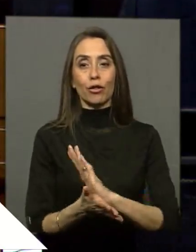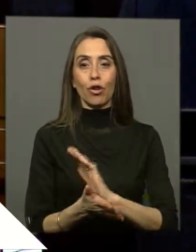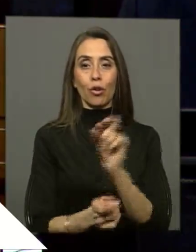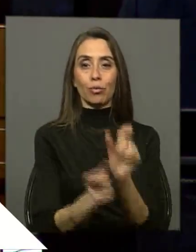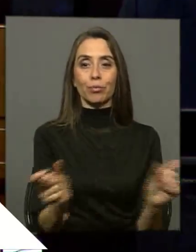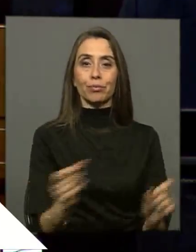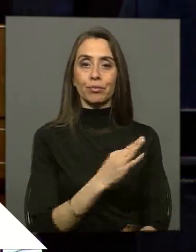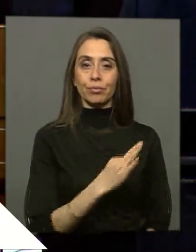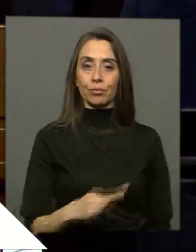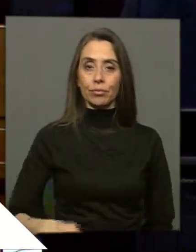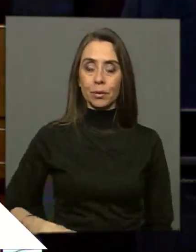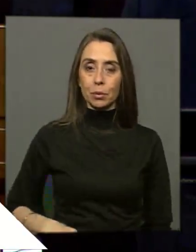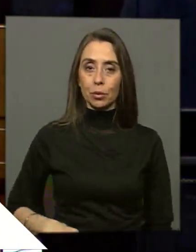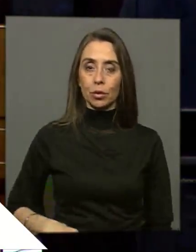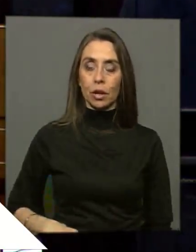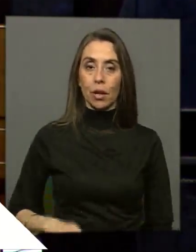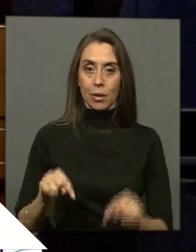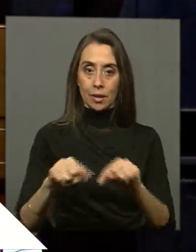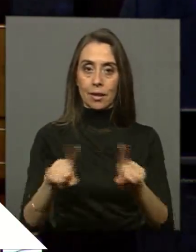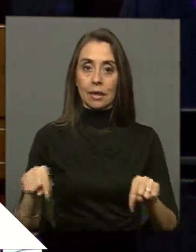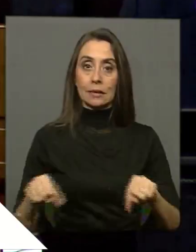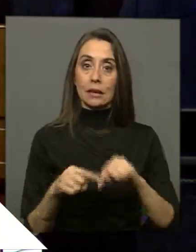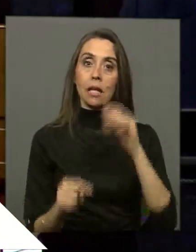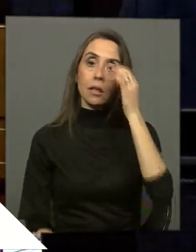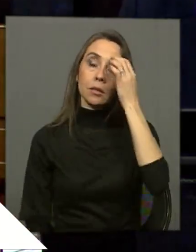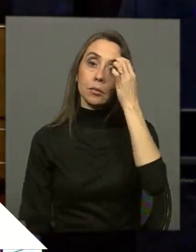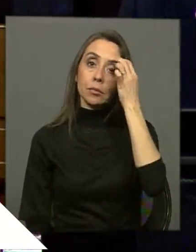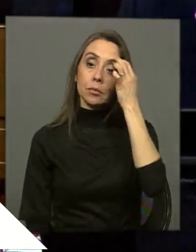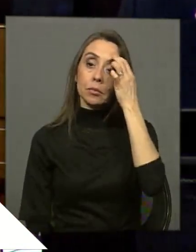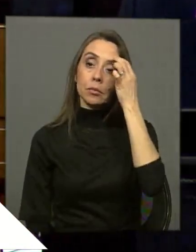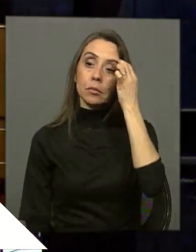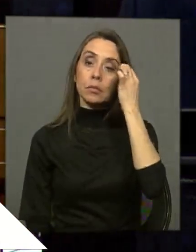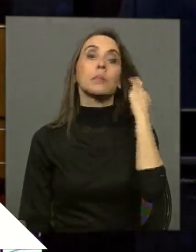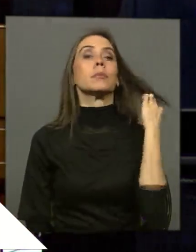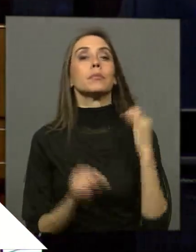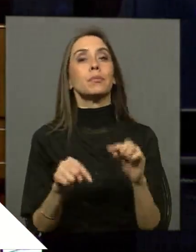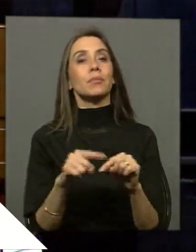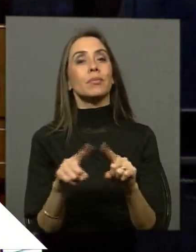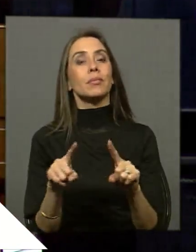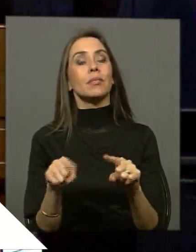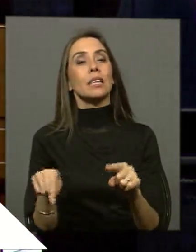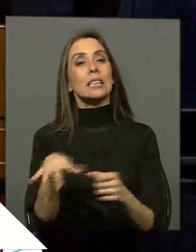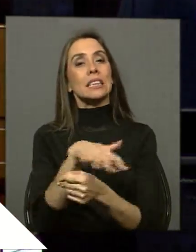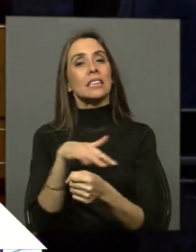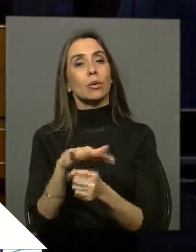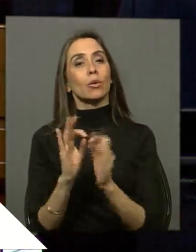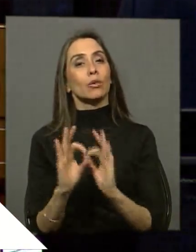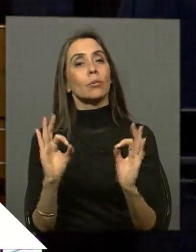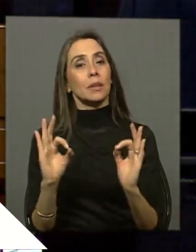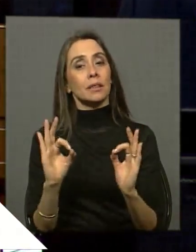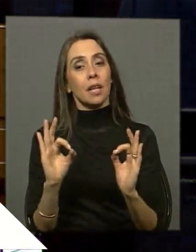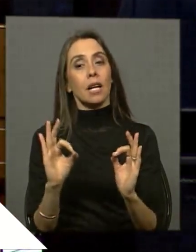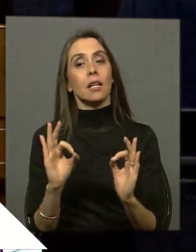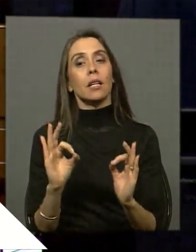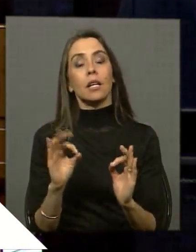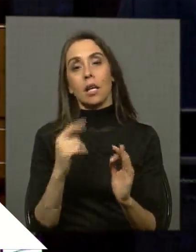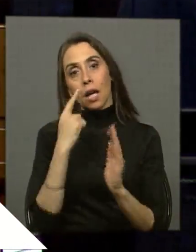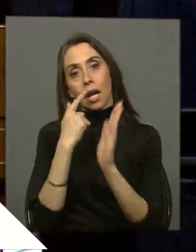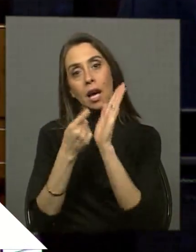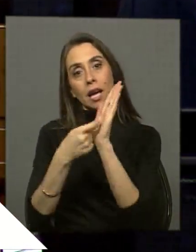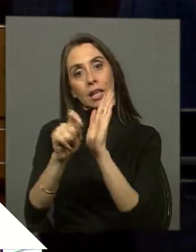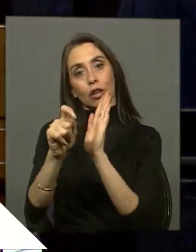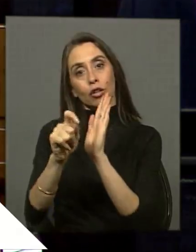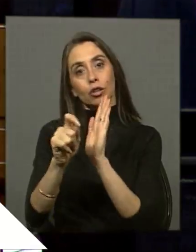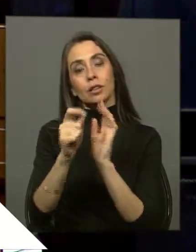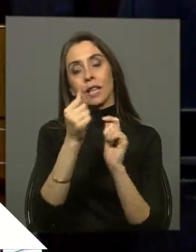parlamentarios en la presente sala. Es una situación particular, y debo destacarlo, el reconocimiento en relación al